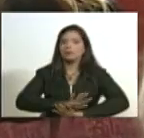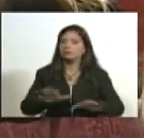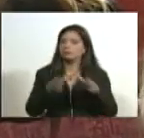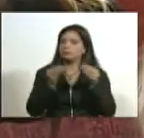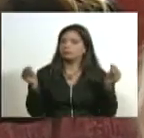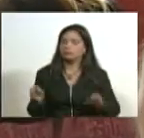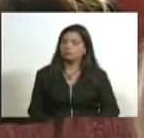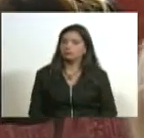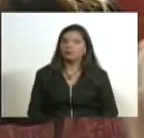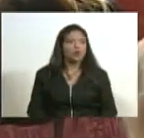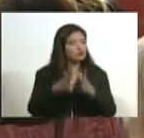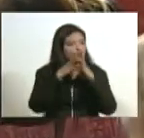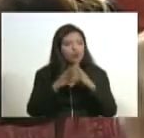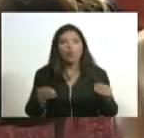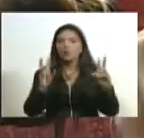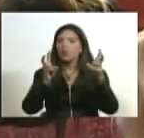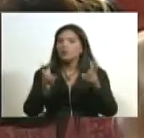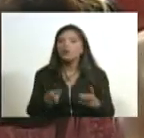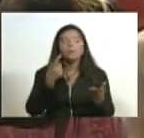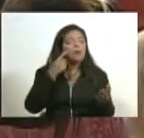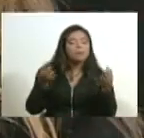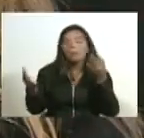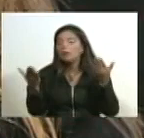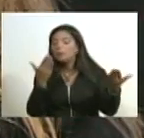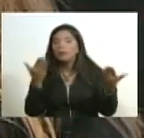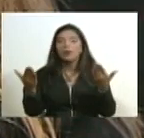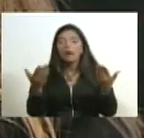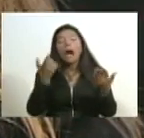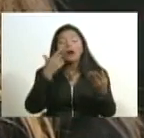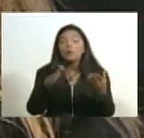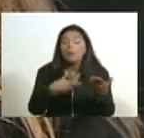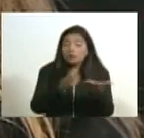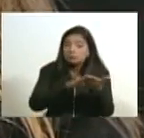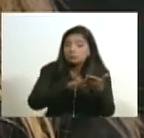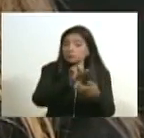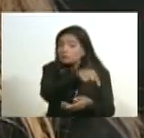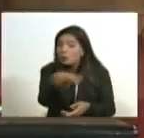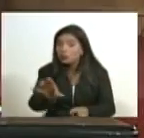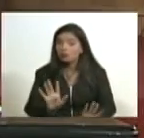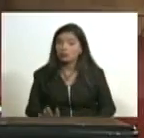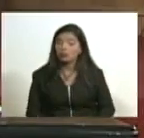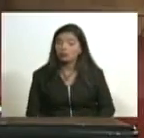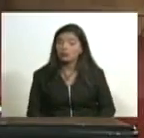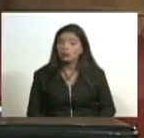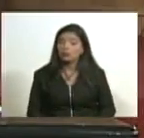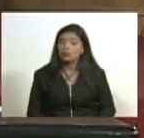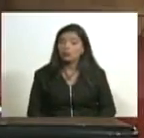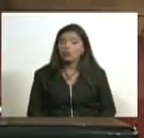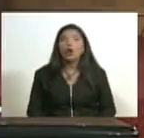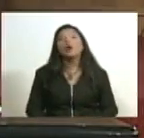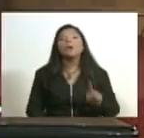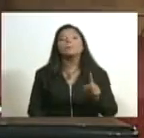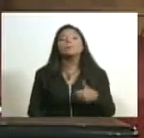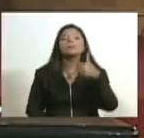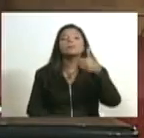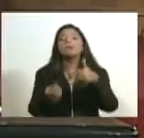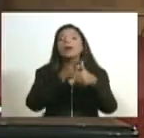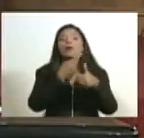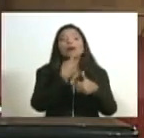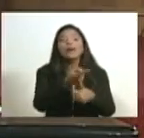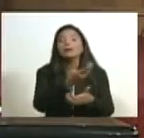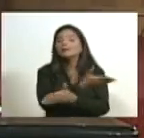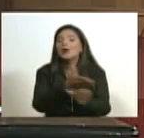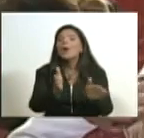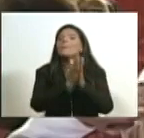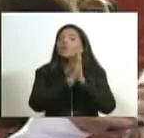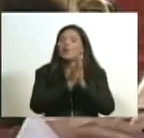Todos los temas, verlos, su viabilidad. Yo lo primero que le he mandado a decir, que